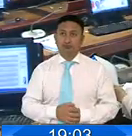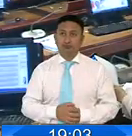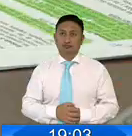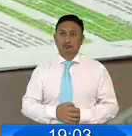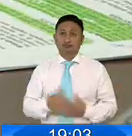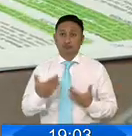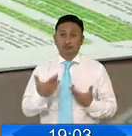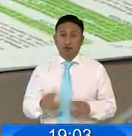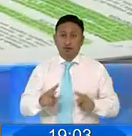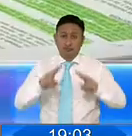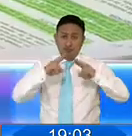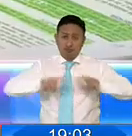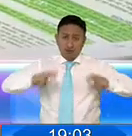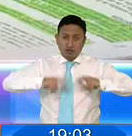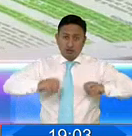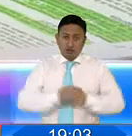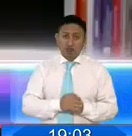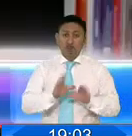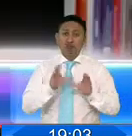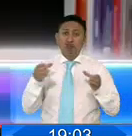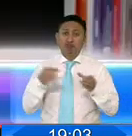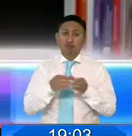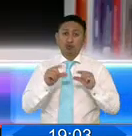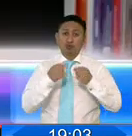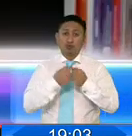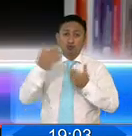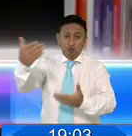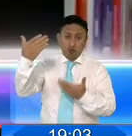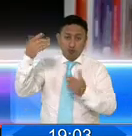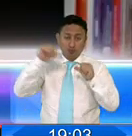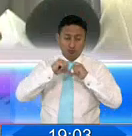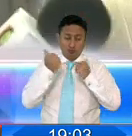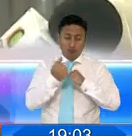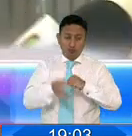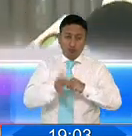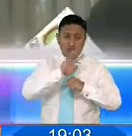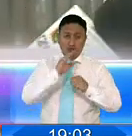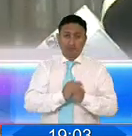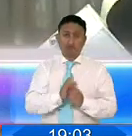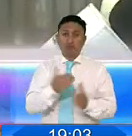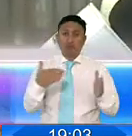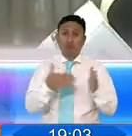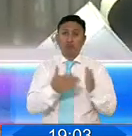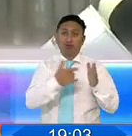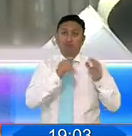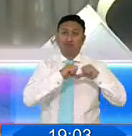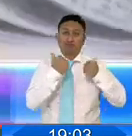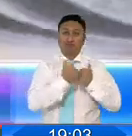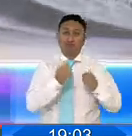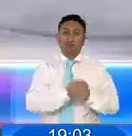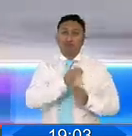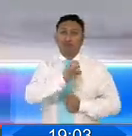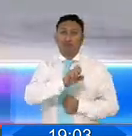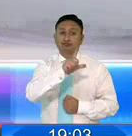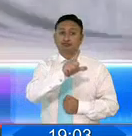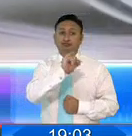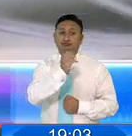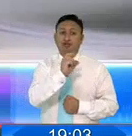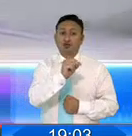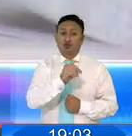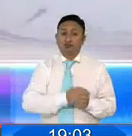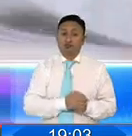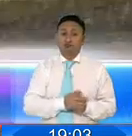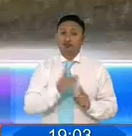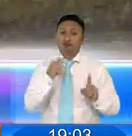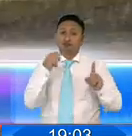Tras la investigación levantada por la Comisión Multipartidista de la Asamblea Nacional en contra del asambleísta Eliseo Azuero, el